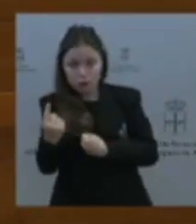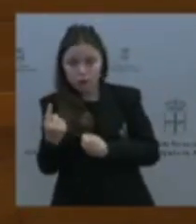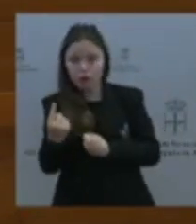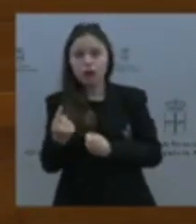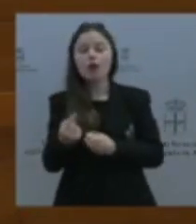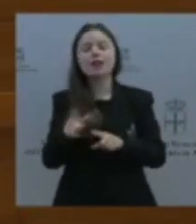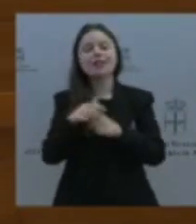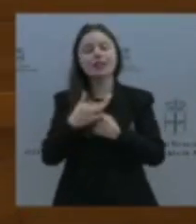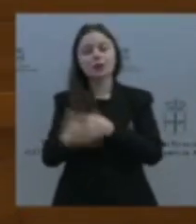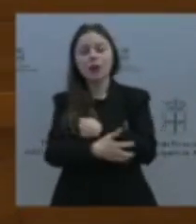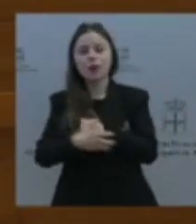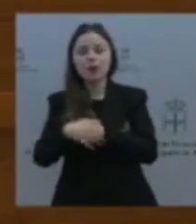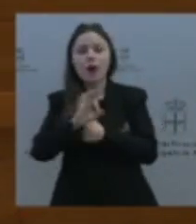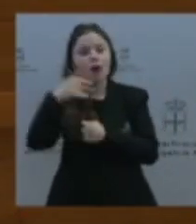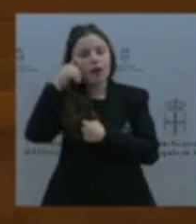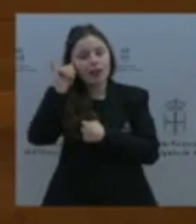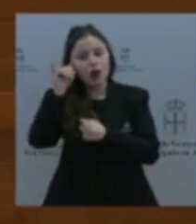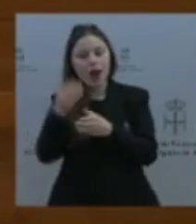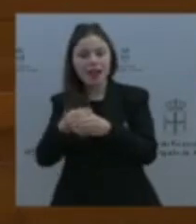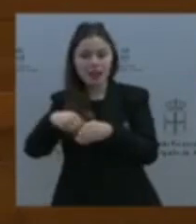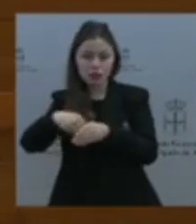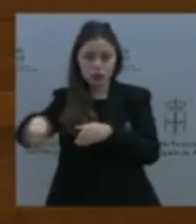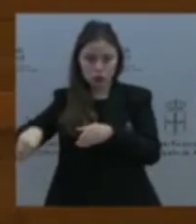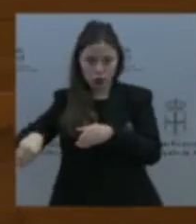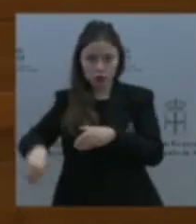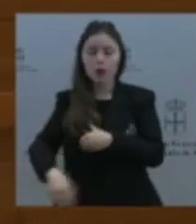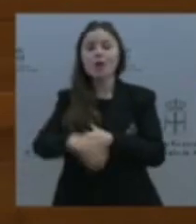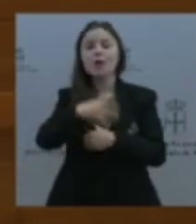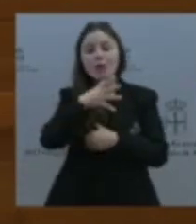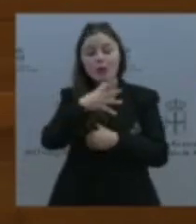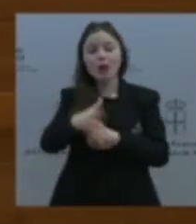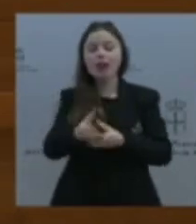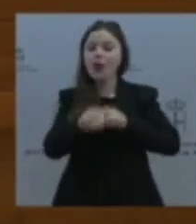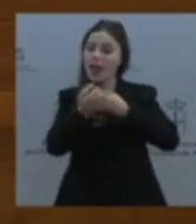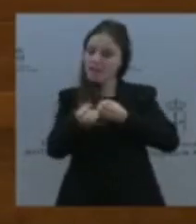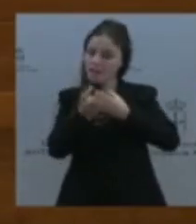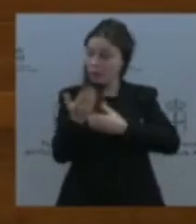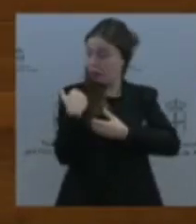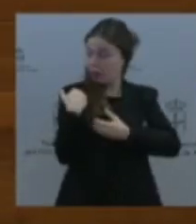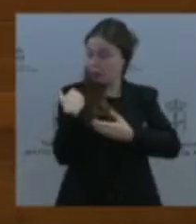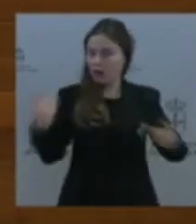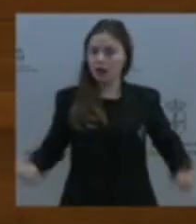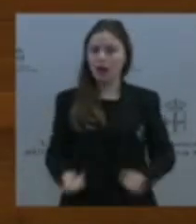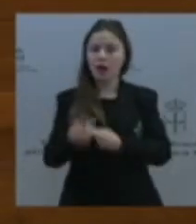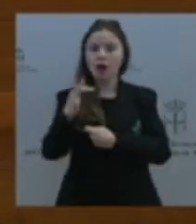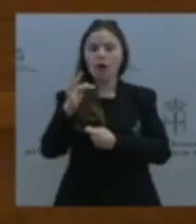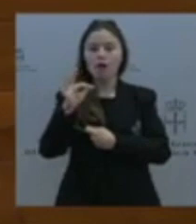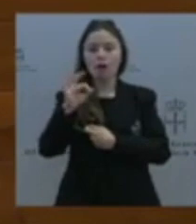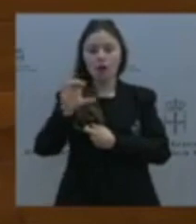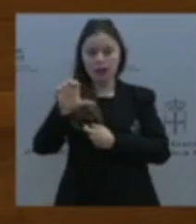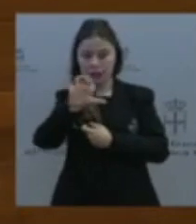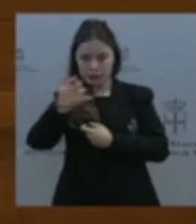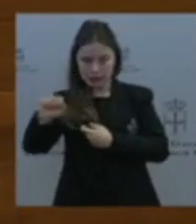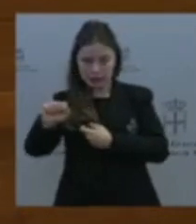exclusión. Recientemente, el informe publicado por FOESA dibujó el contorno de una